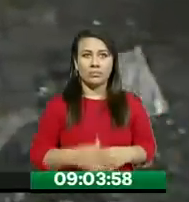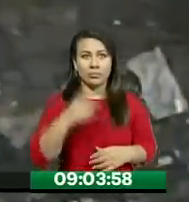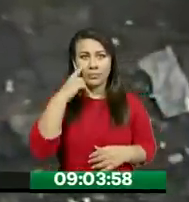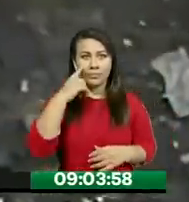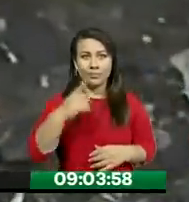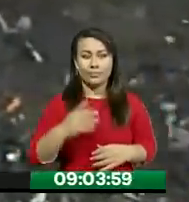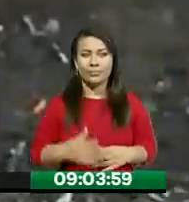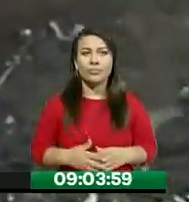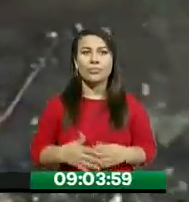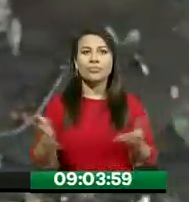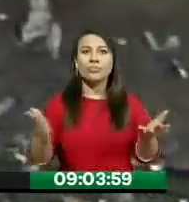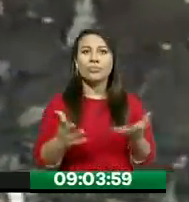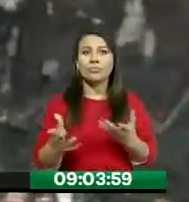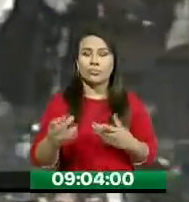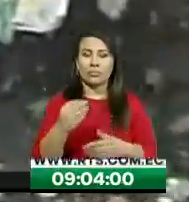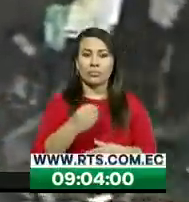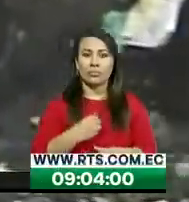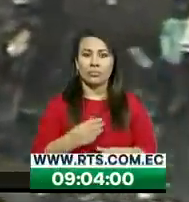a continuación la nota.